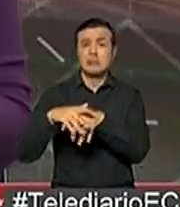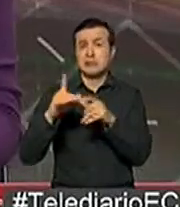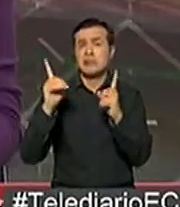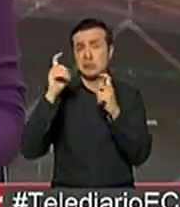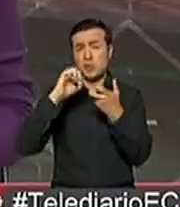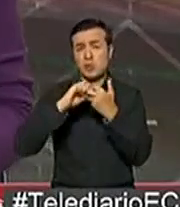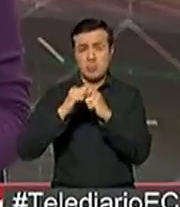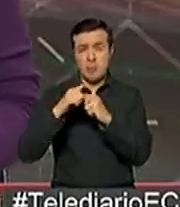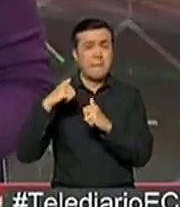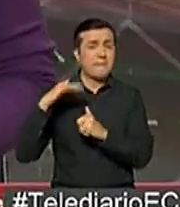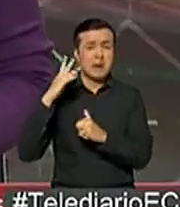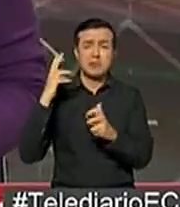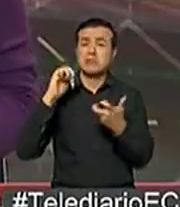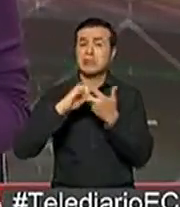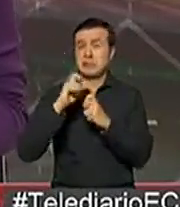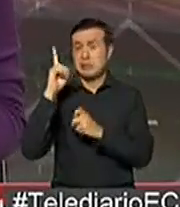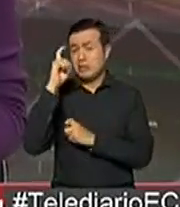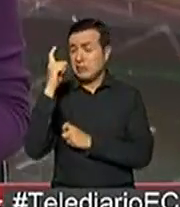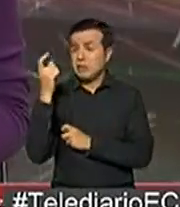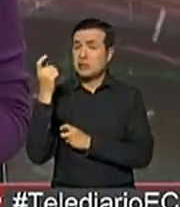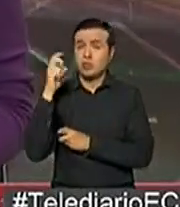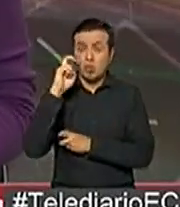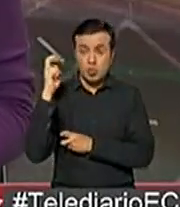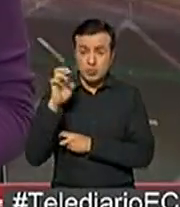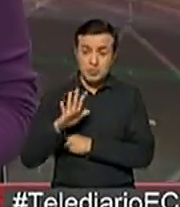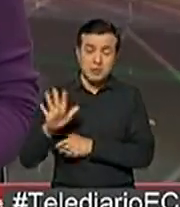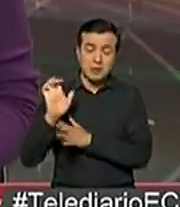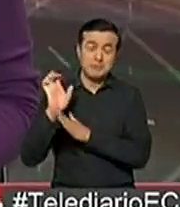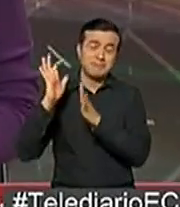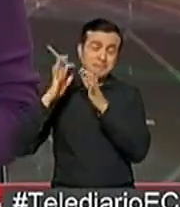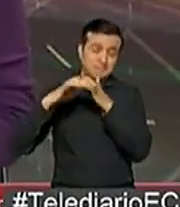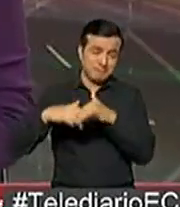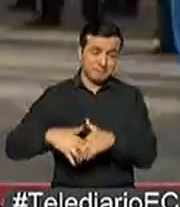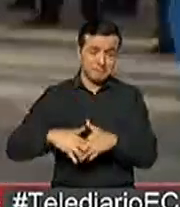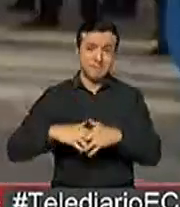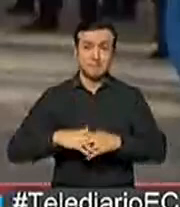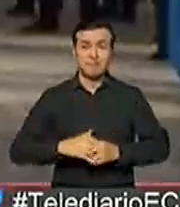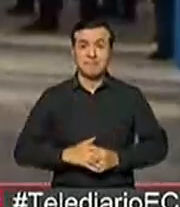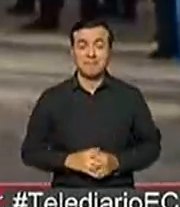complique aún más la situación del turismo en el país